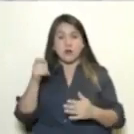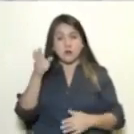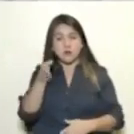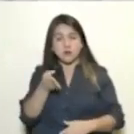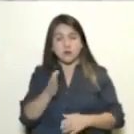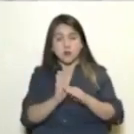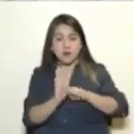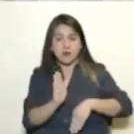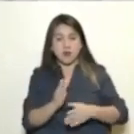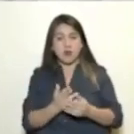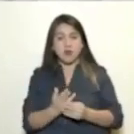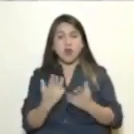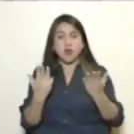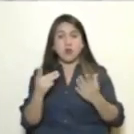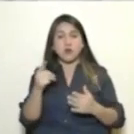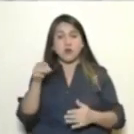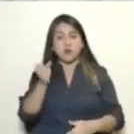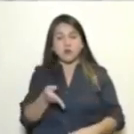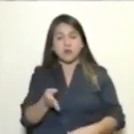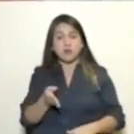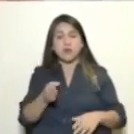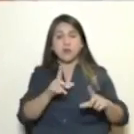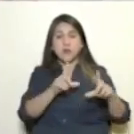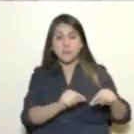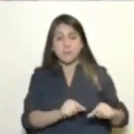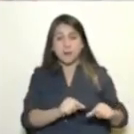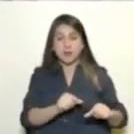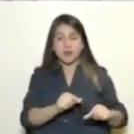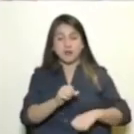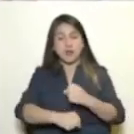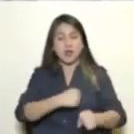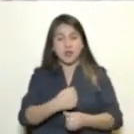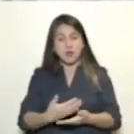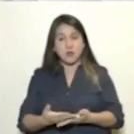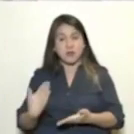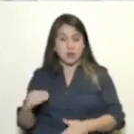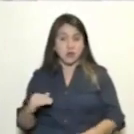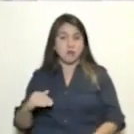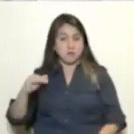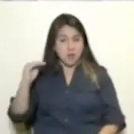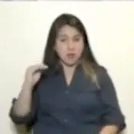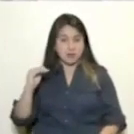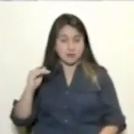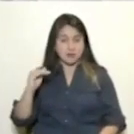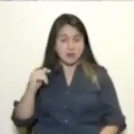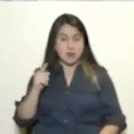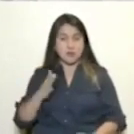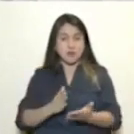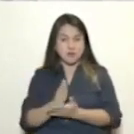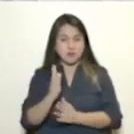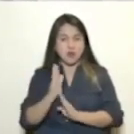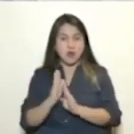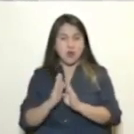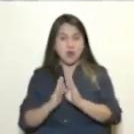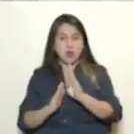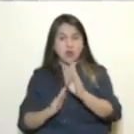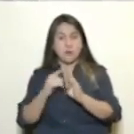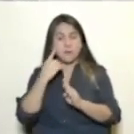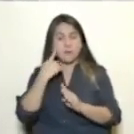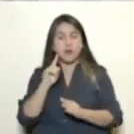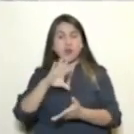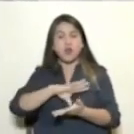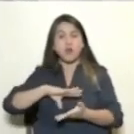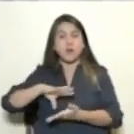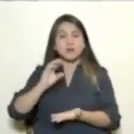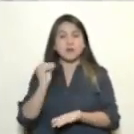Vamos a ser un 9% menos ricos que lo que éramos el año pasado. Y ahí empezamos a crecer. En cambio, los países más avanzados